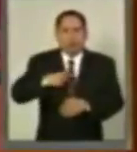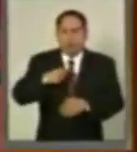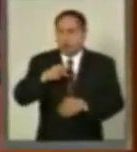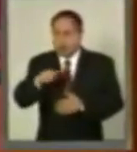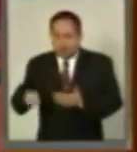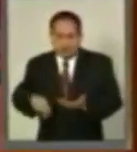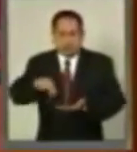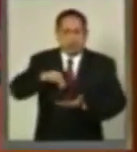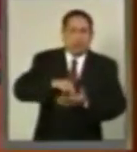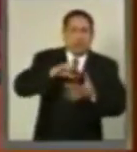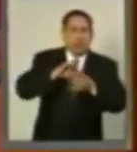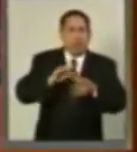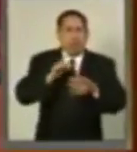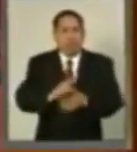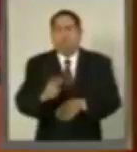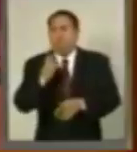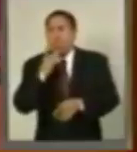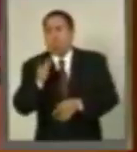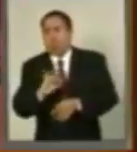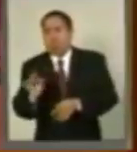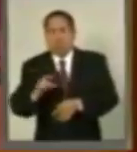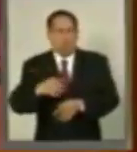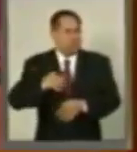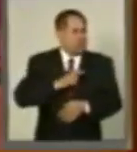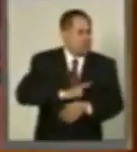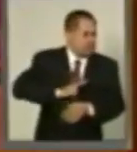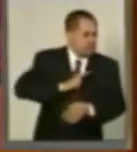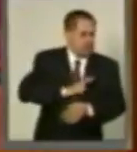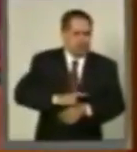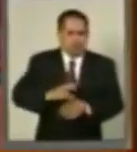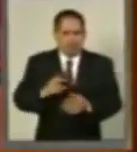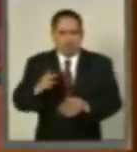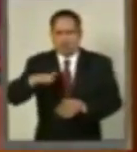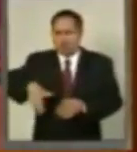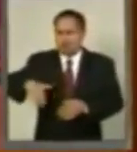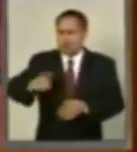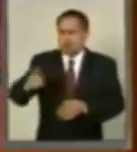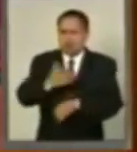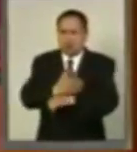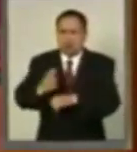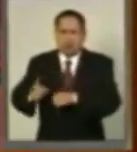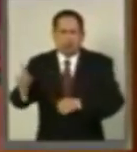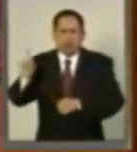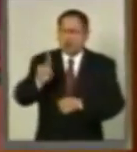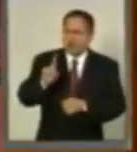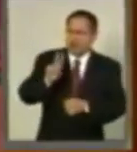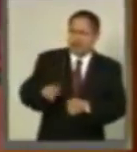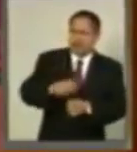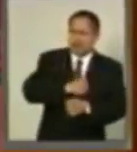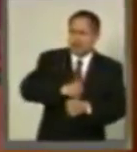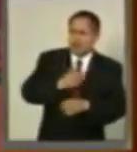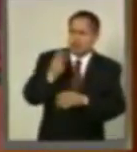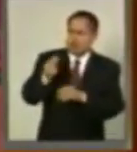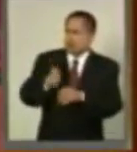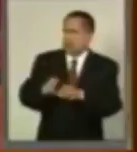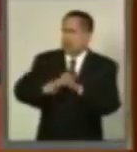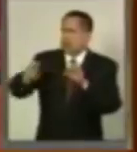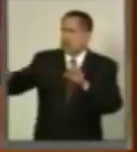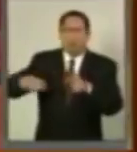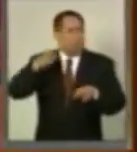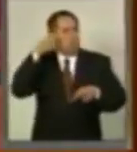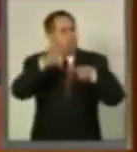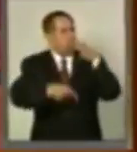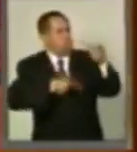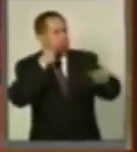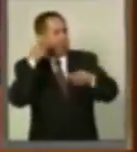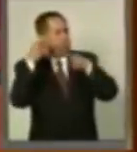tribuna con ligereza, con dolo, con la que lo hizo un compañero, que desafortunadamente ahorita no está, pero que ha lanzado